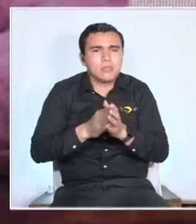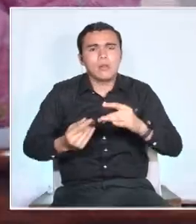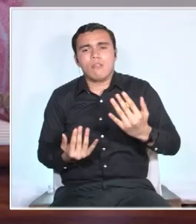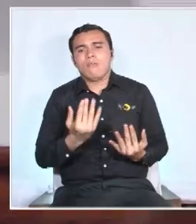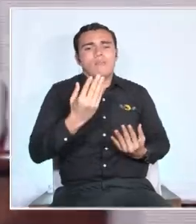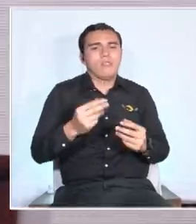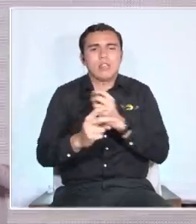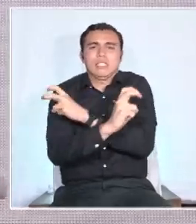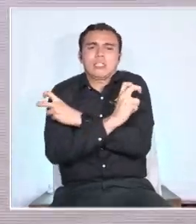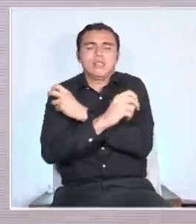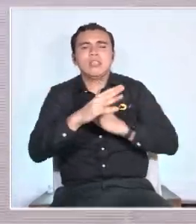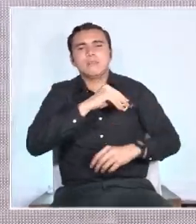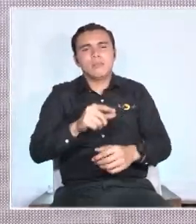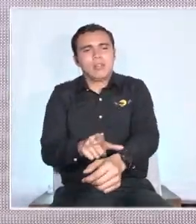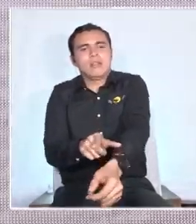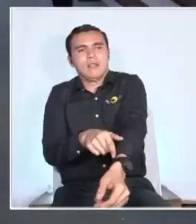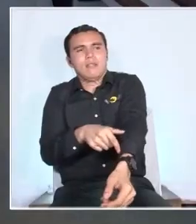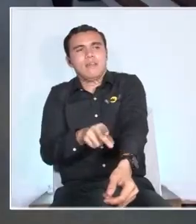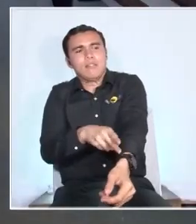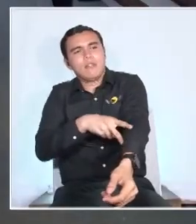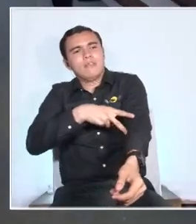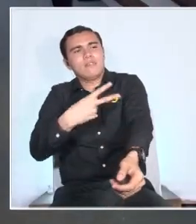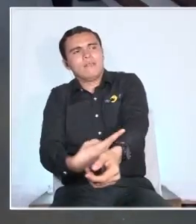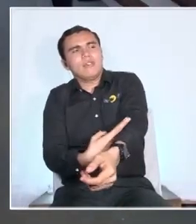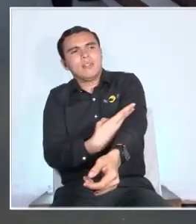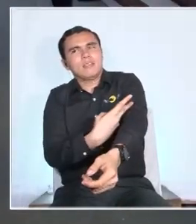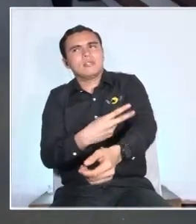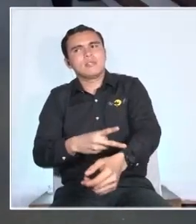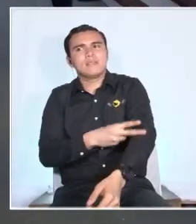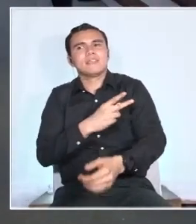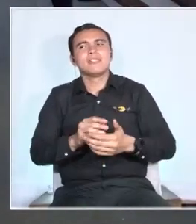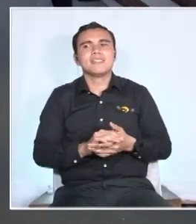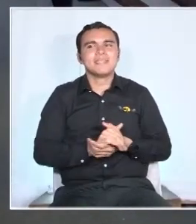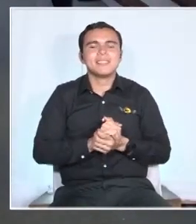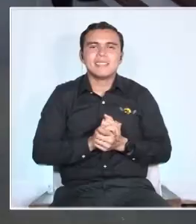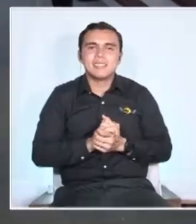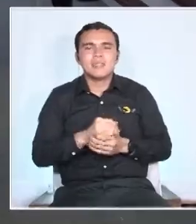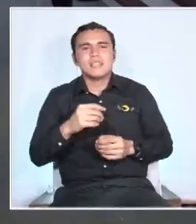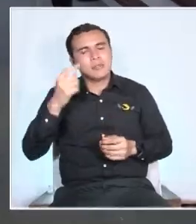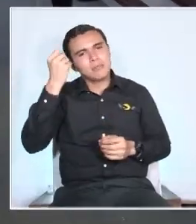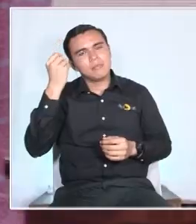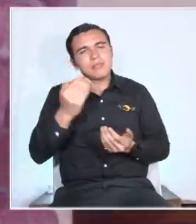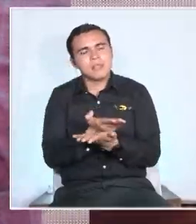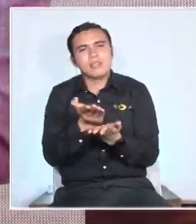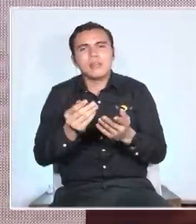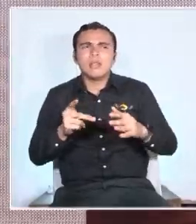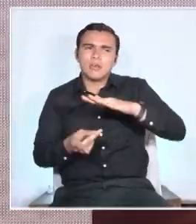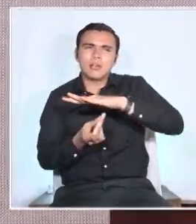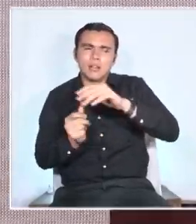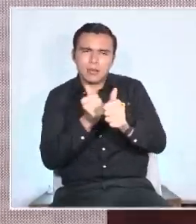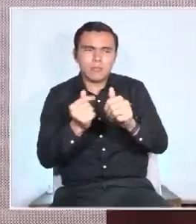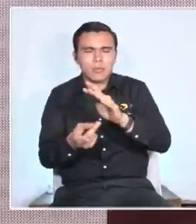los huesos y por las venas. Aleluya. Y no había nada que lo detuviera. Piensa en esto. El apóstol Pablo